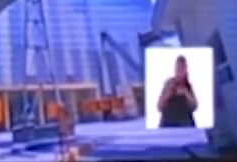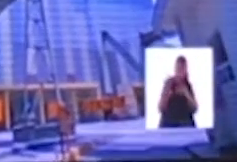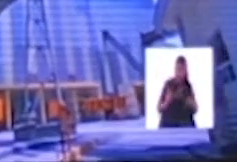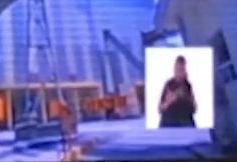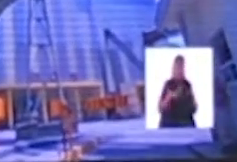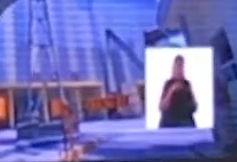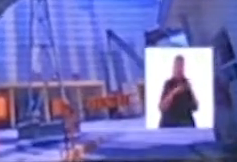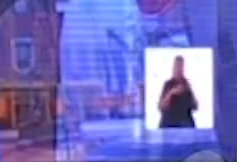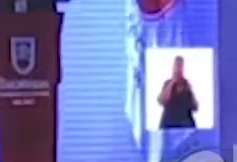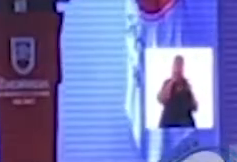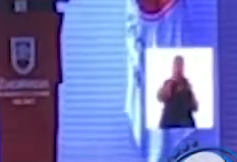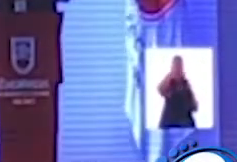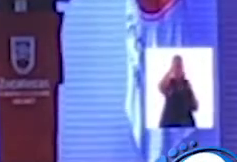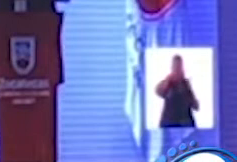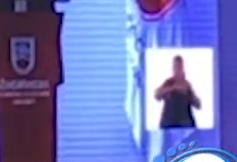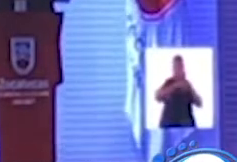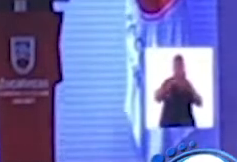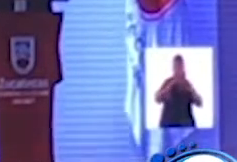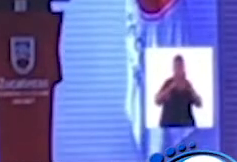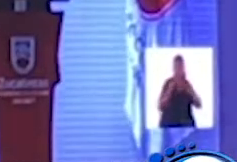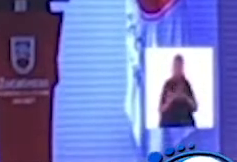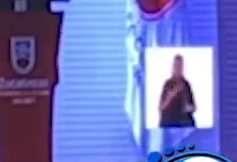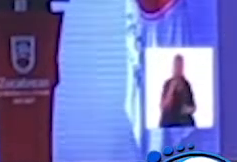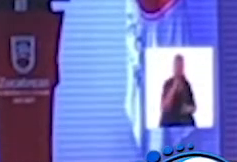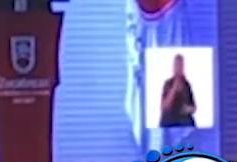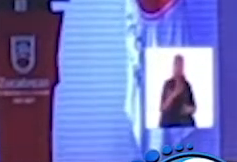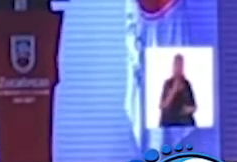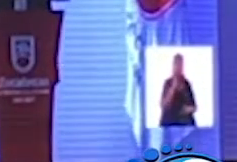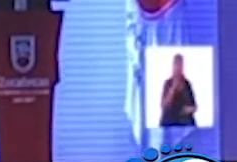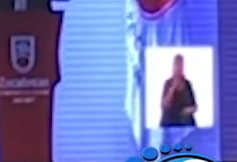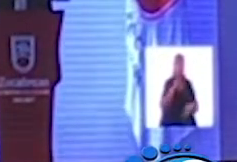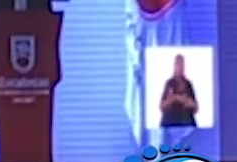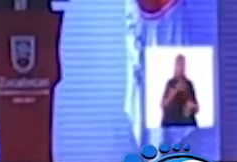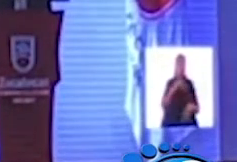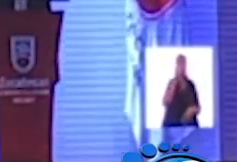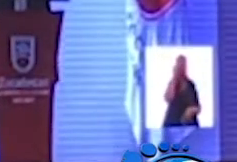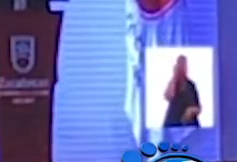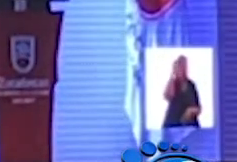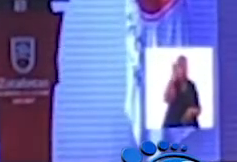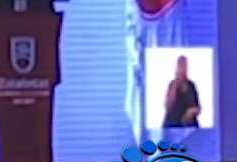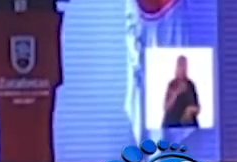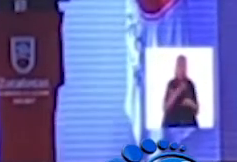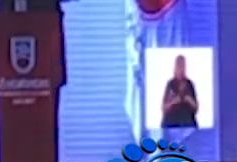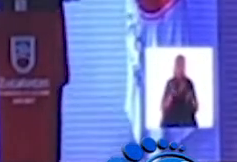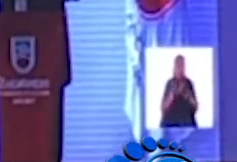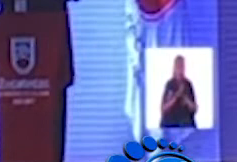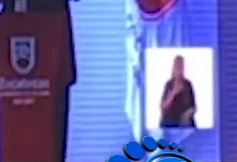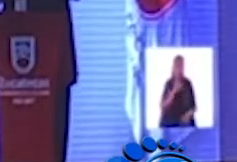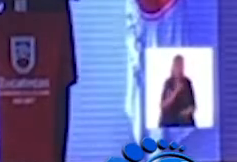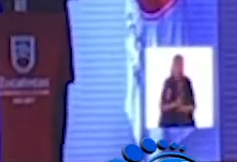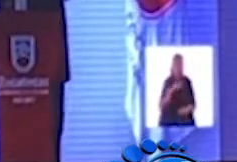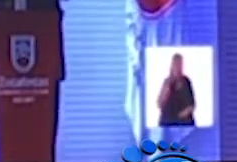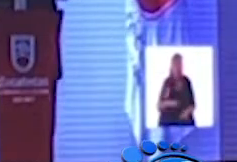la minería, ocasiones que Dios nos dio. Por primera vez en más de una